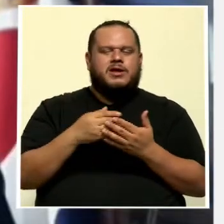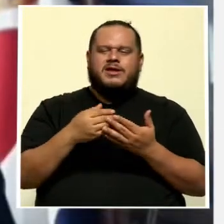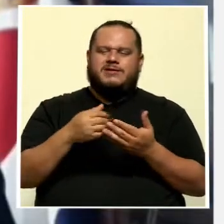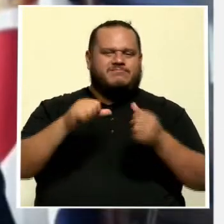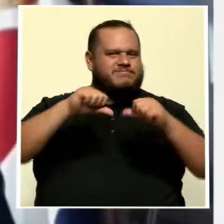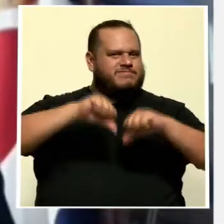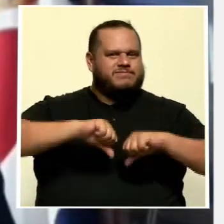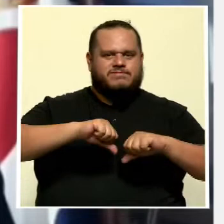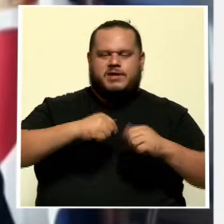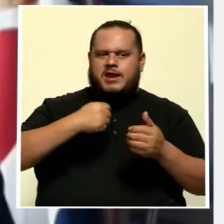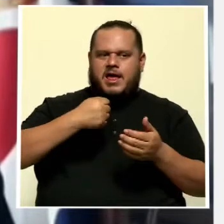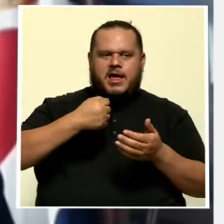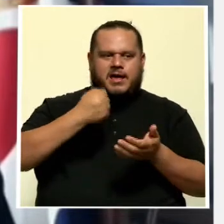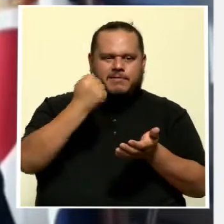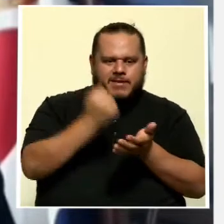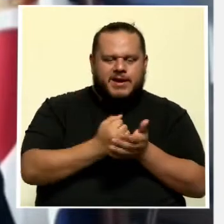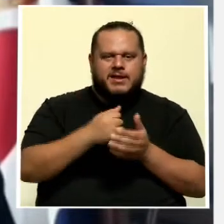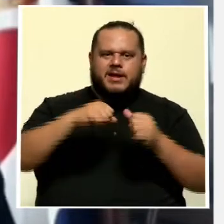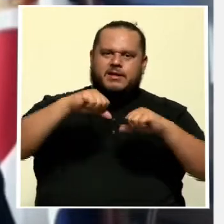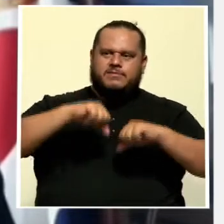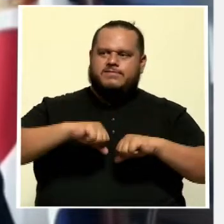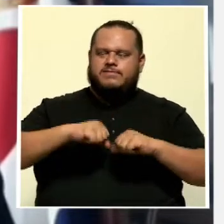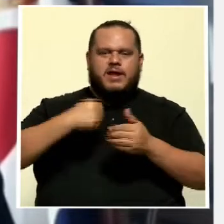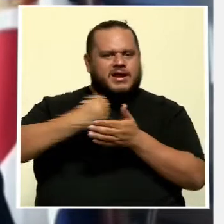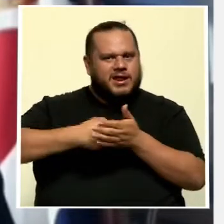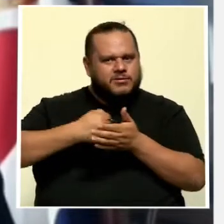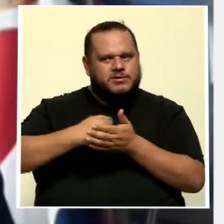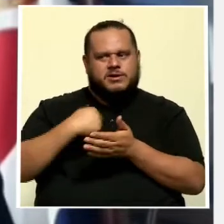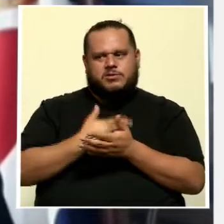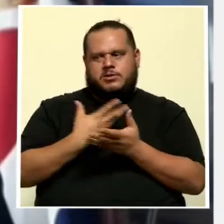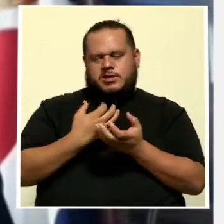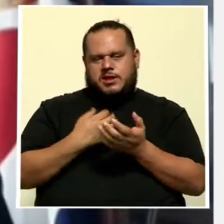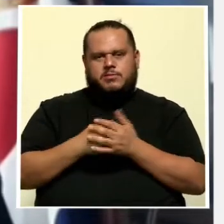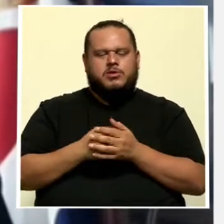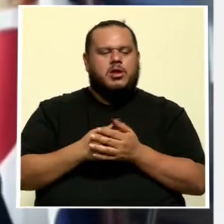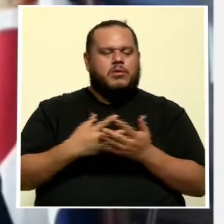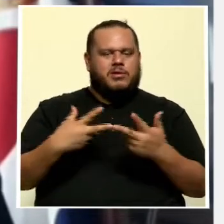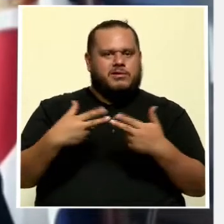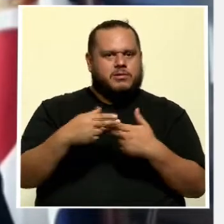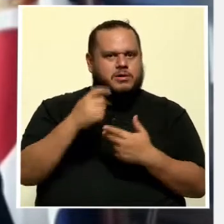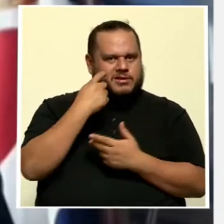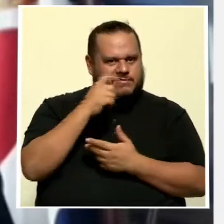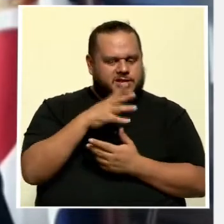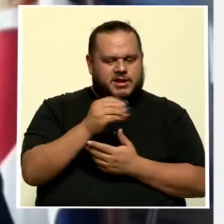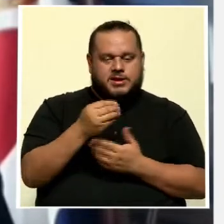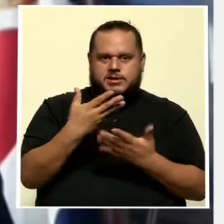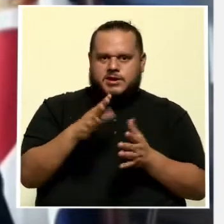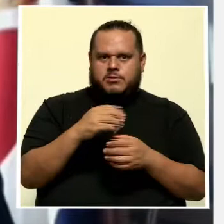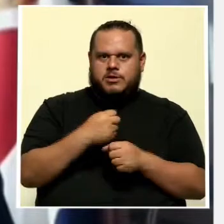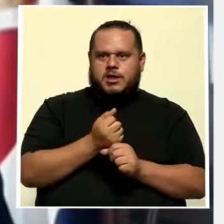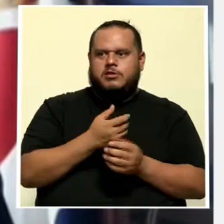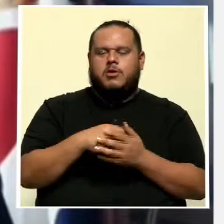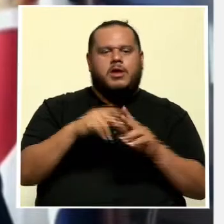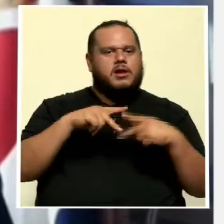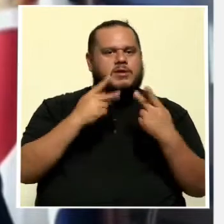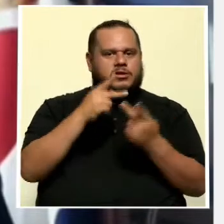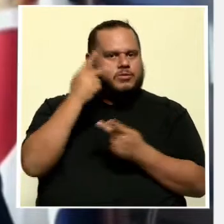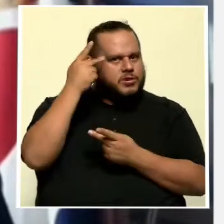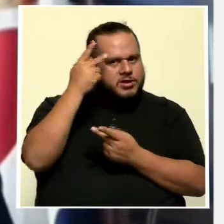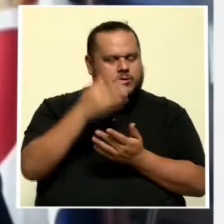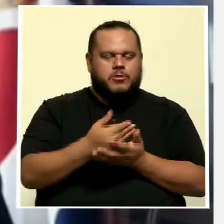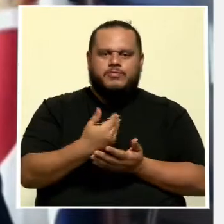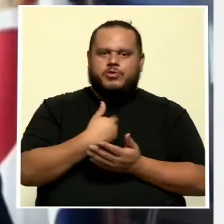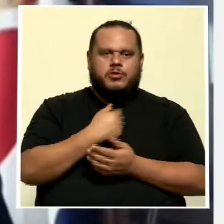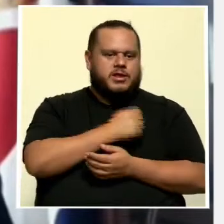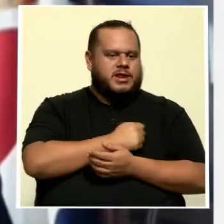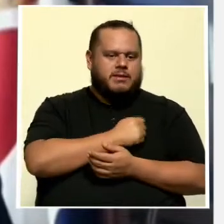perder la lucha que llevábamos por la austeridad y el recorte fiscal, y ya lo que hizo el partido pues no tenía